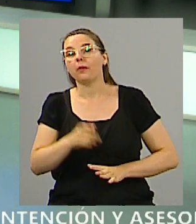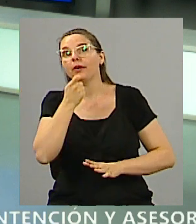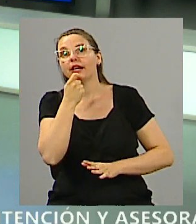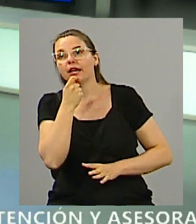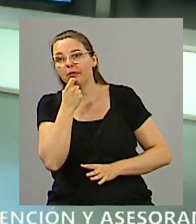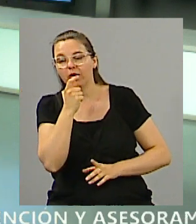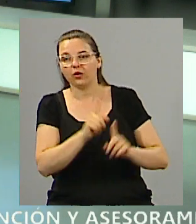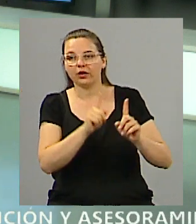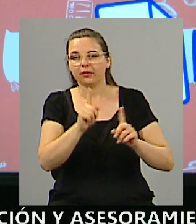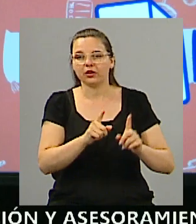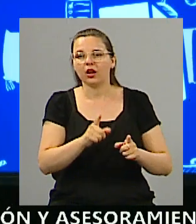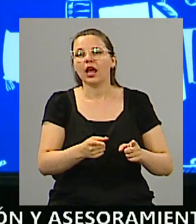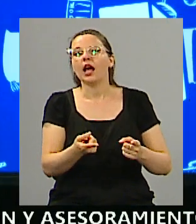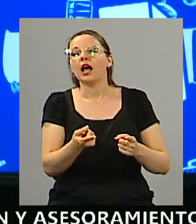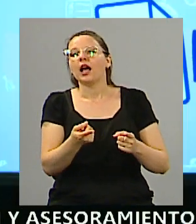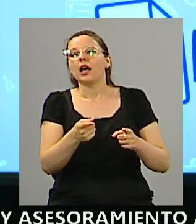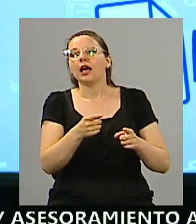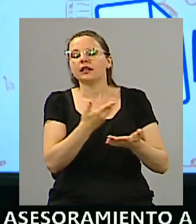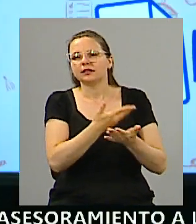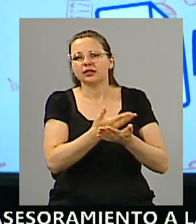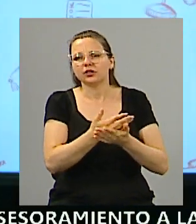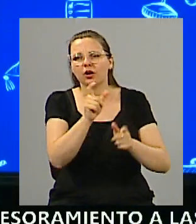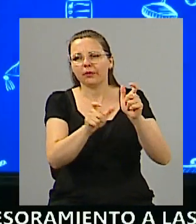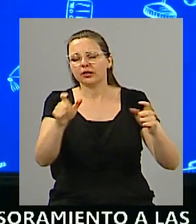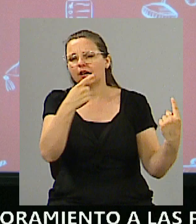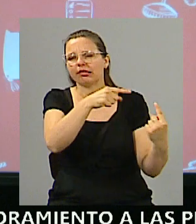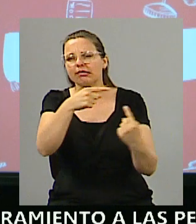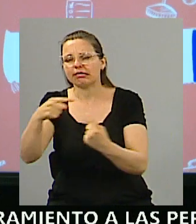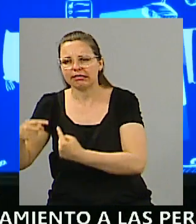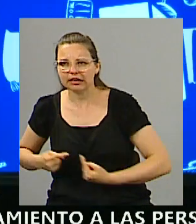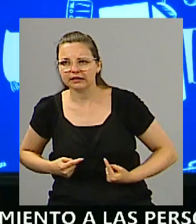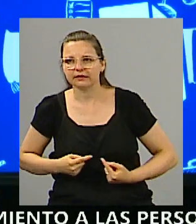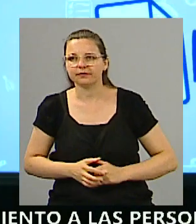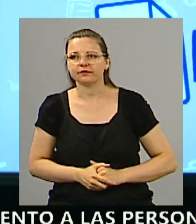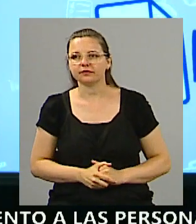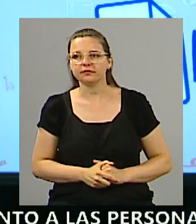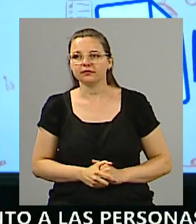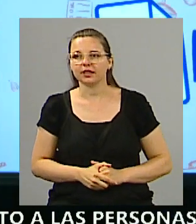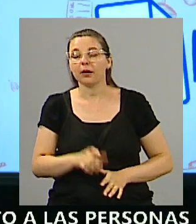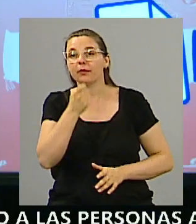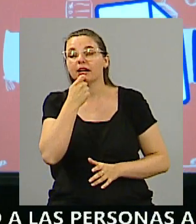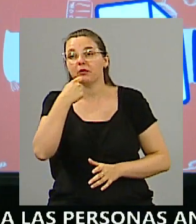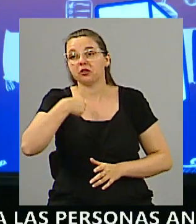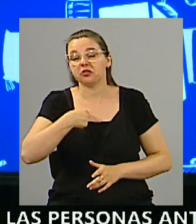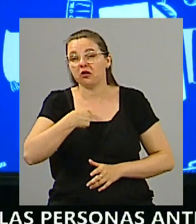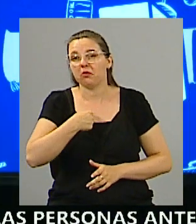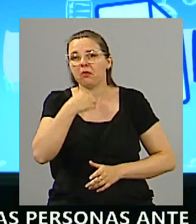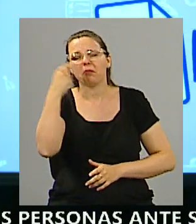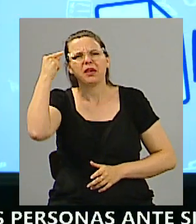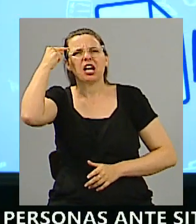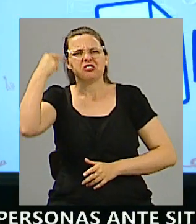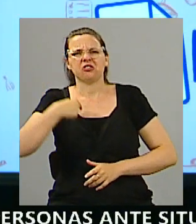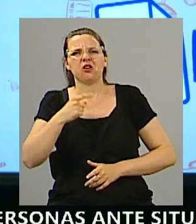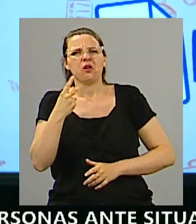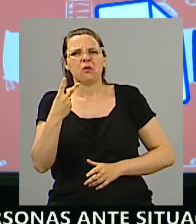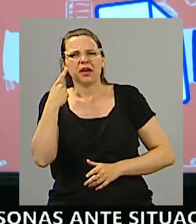Uh-huh. Y eso es mucho más riesgoso porque al creer que no lo tenemos, podemos transmitirlo sin saberlo. Sí. Entonces